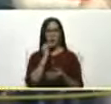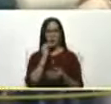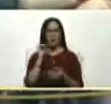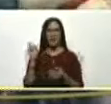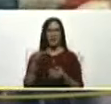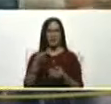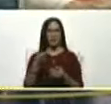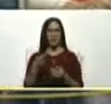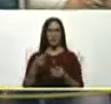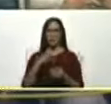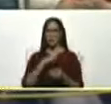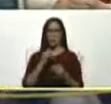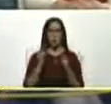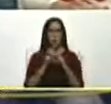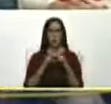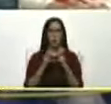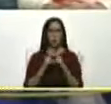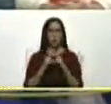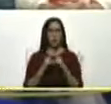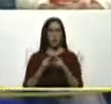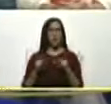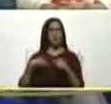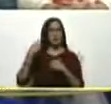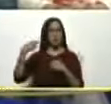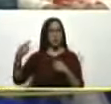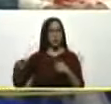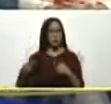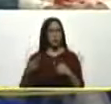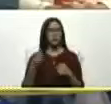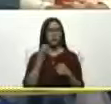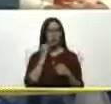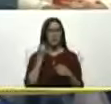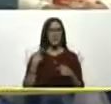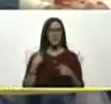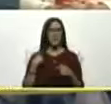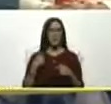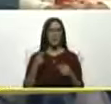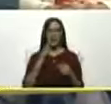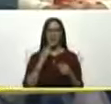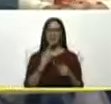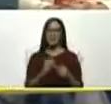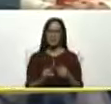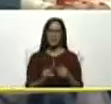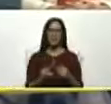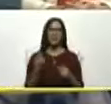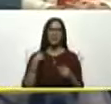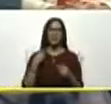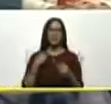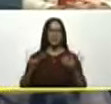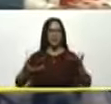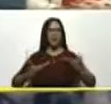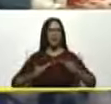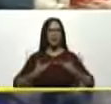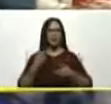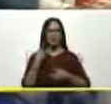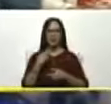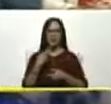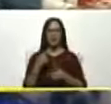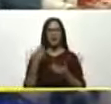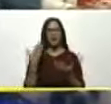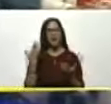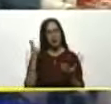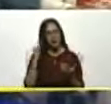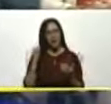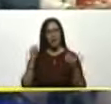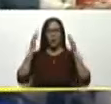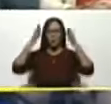no conozco lo que las demás generaciones tienen para decirme, tienen para darme, tienen para aconsejarme,